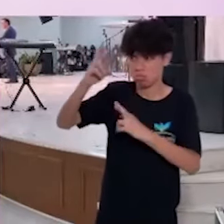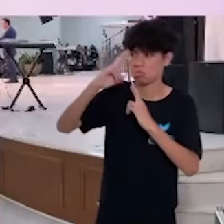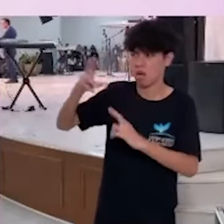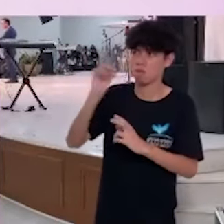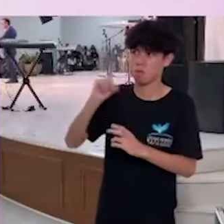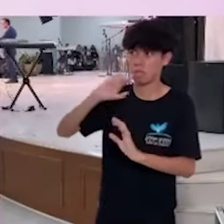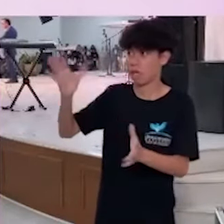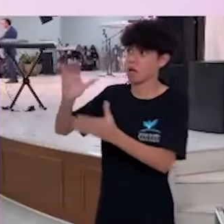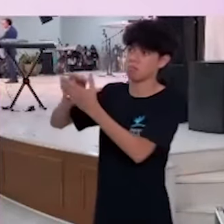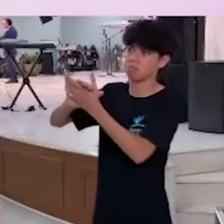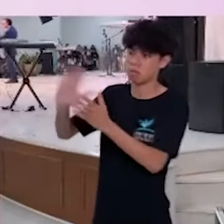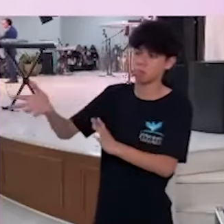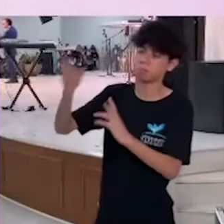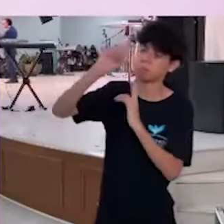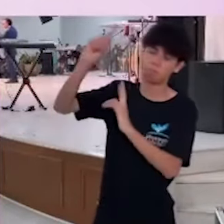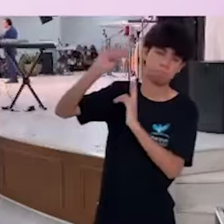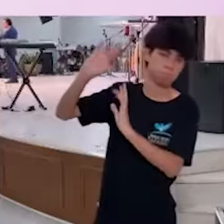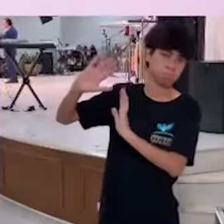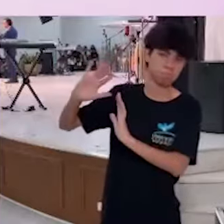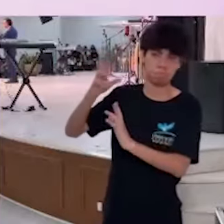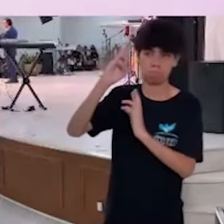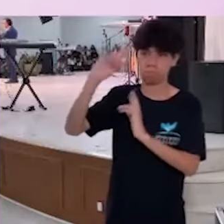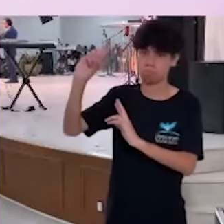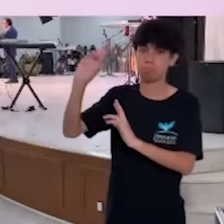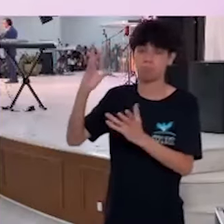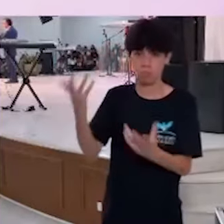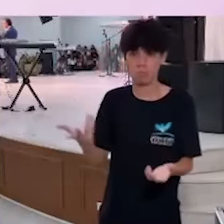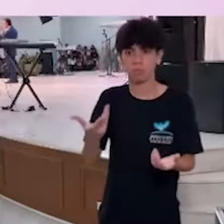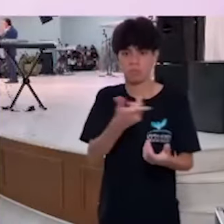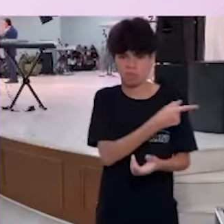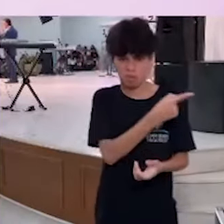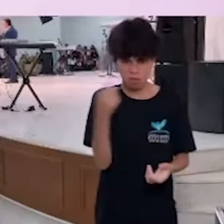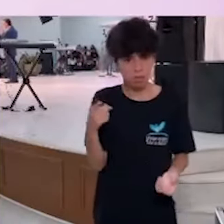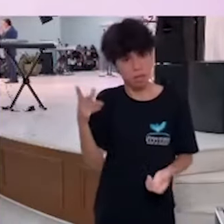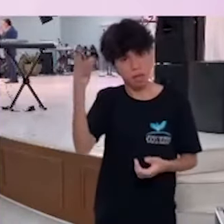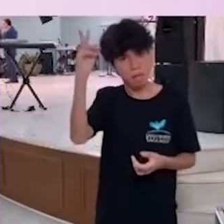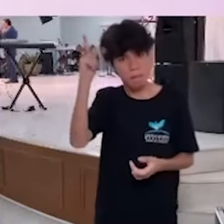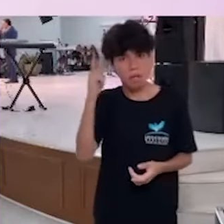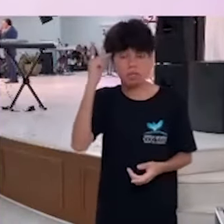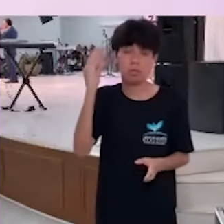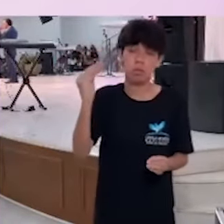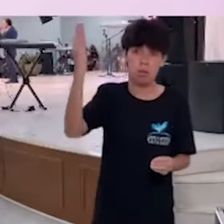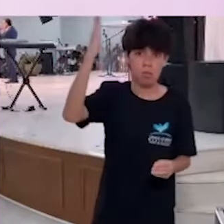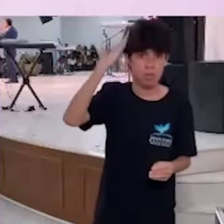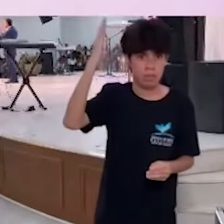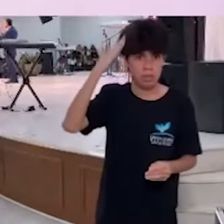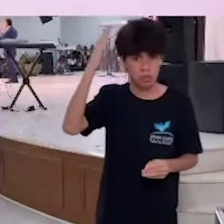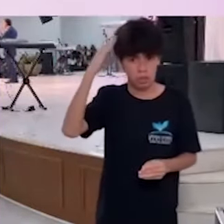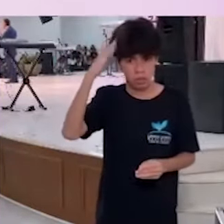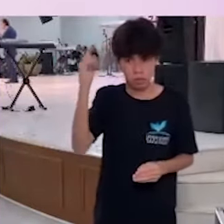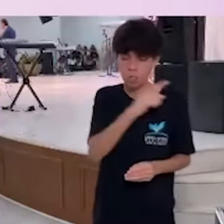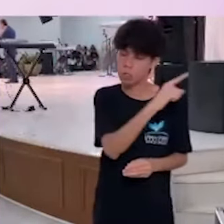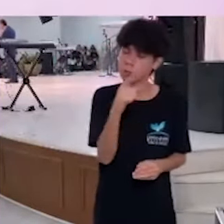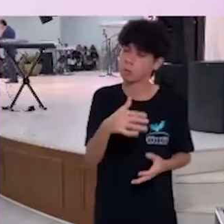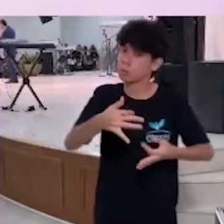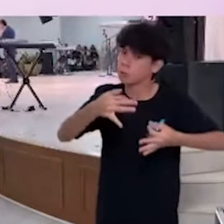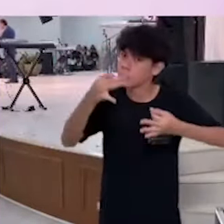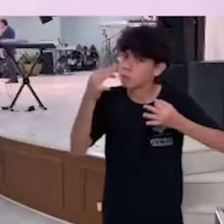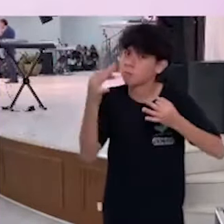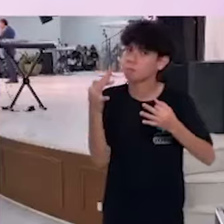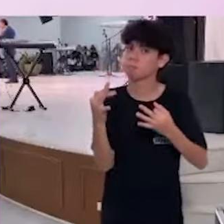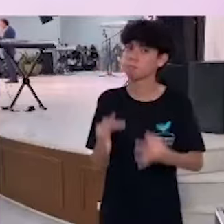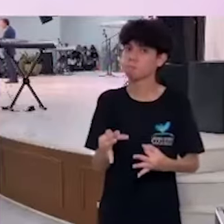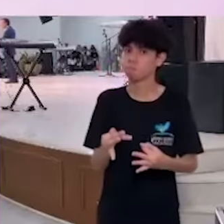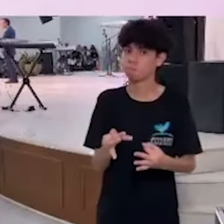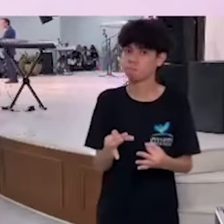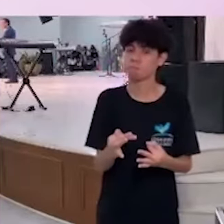¿sí? Por eso el trabajo de un servidor, de un ministro, de un pastor, debe ser 100% ético, debe ser